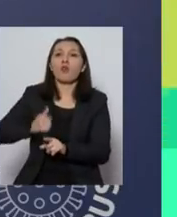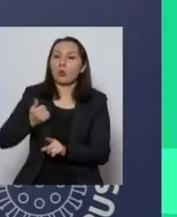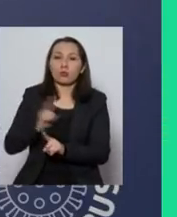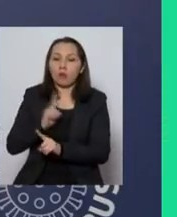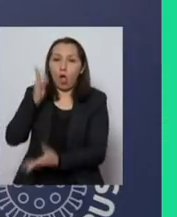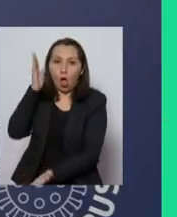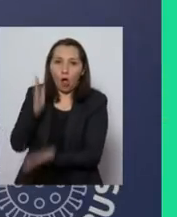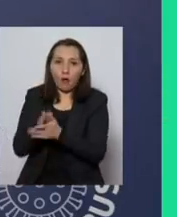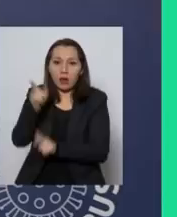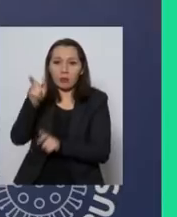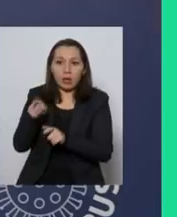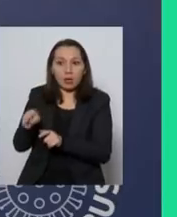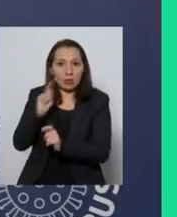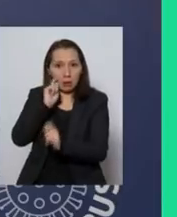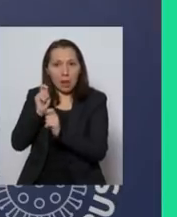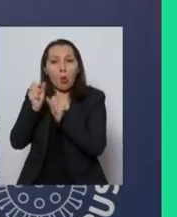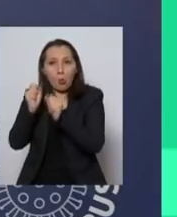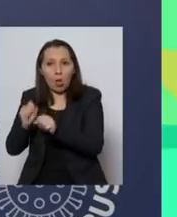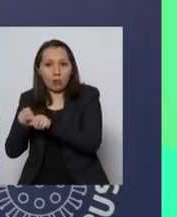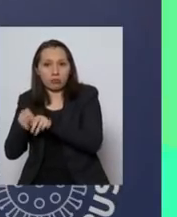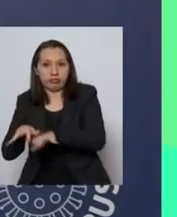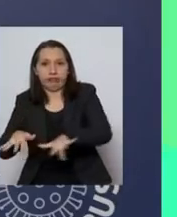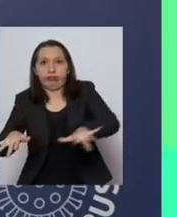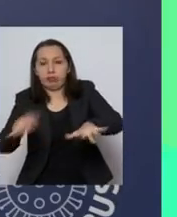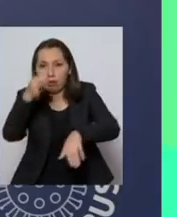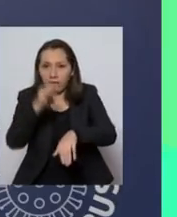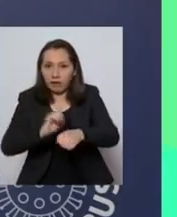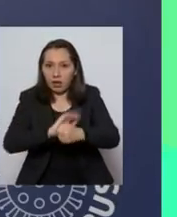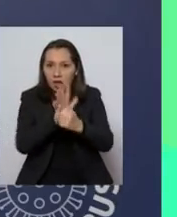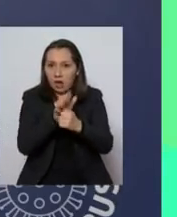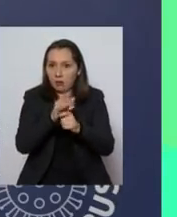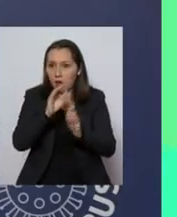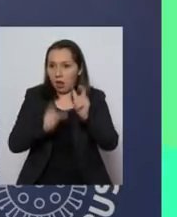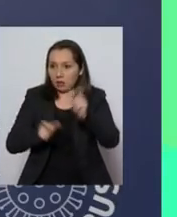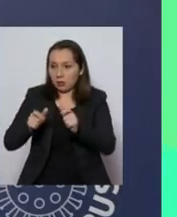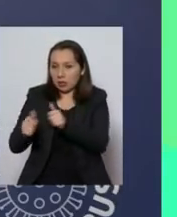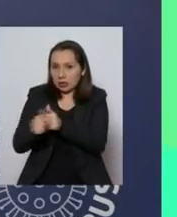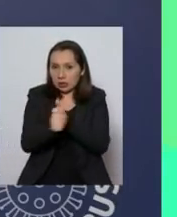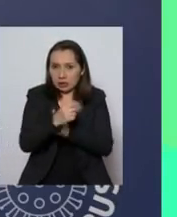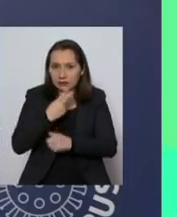las personas que representen un riesgo para su comunidad.